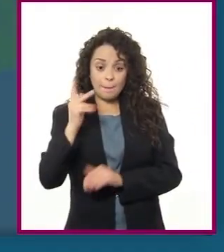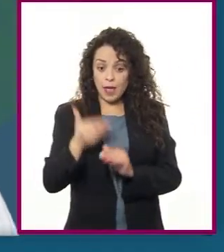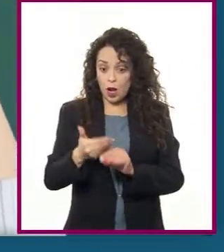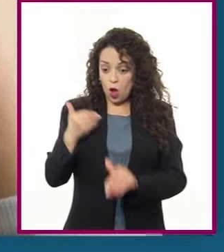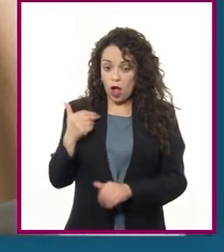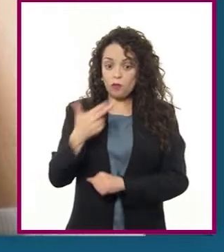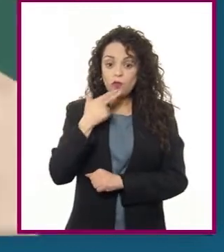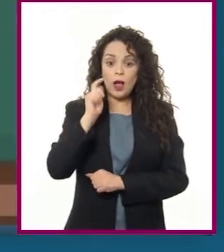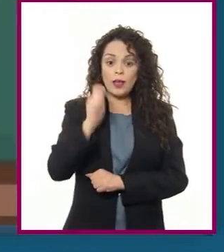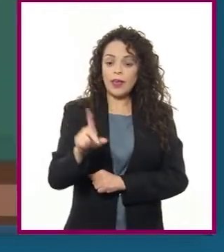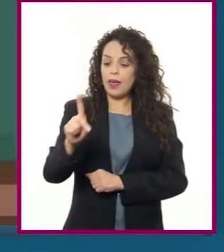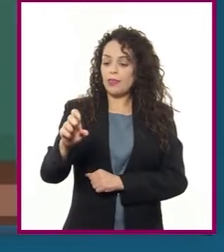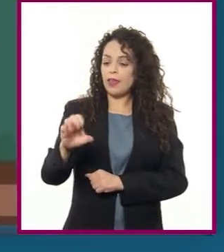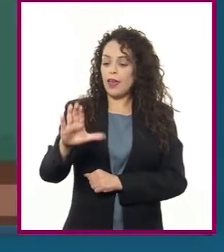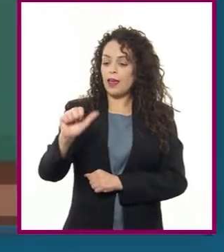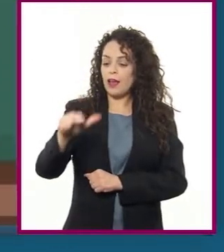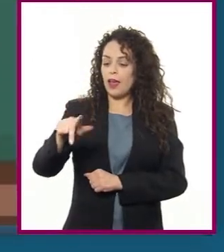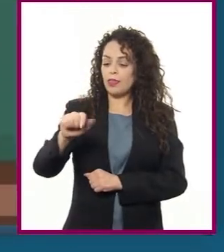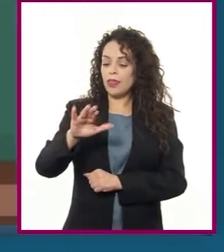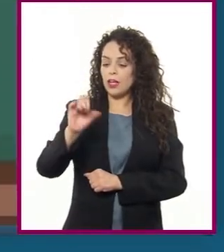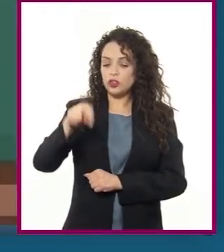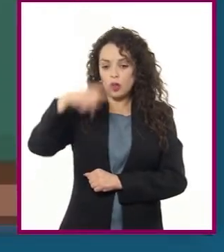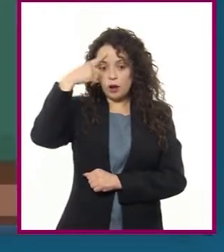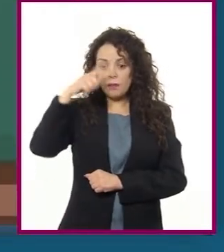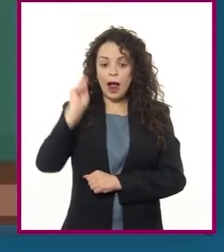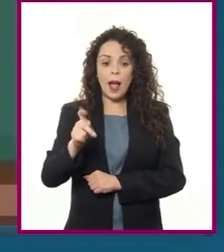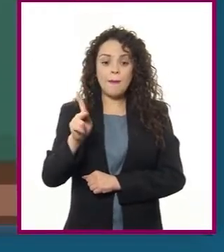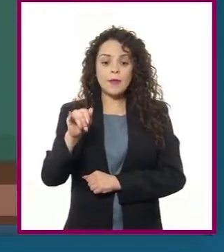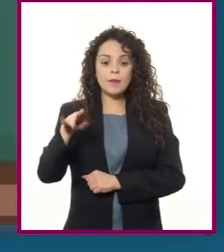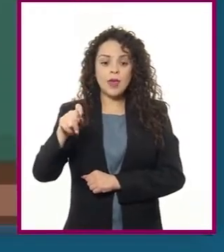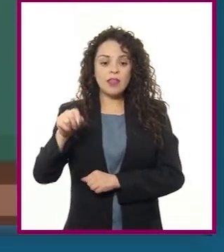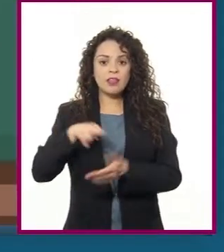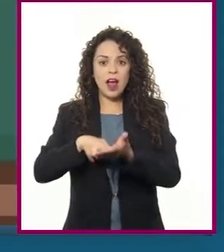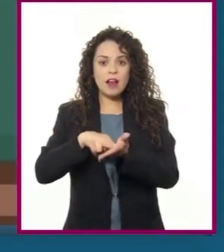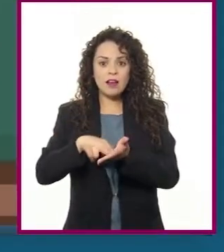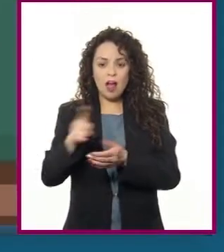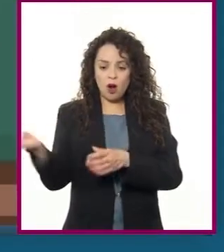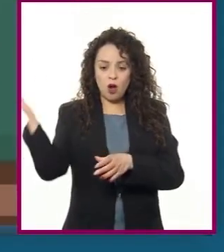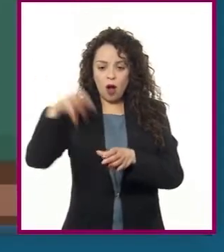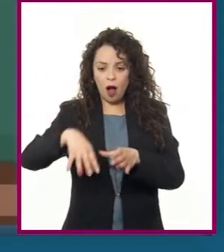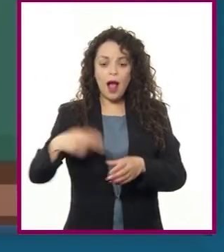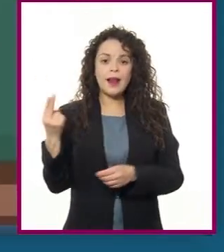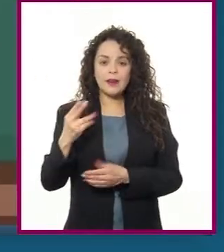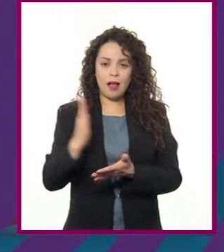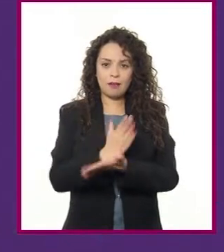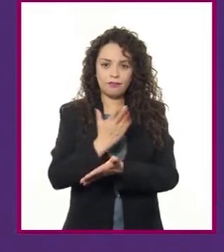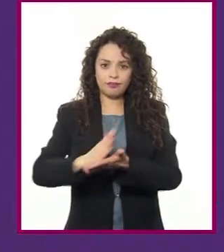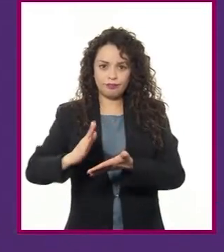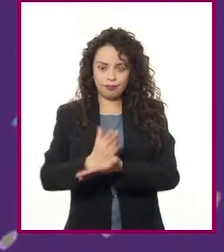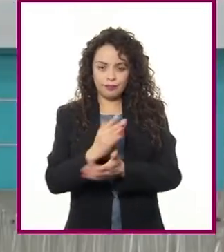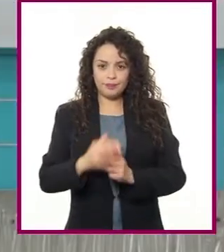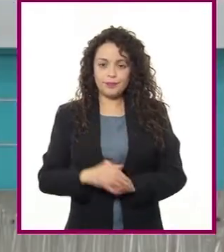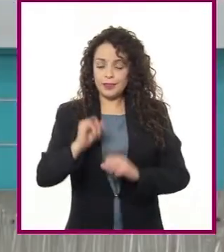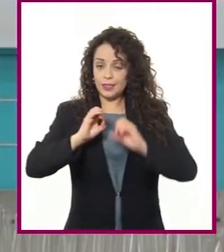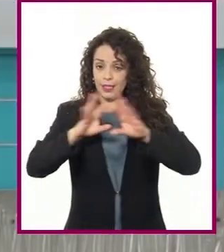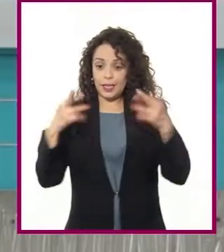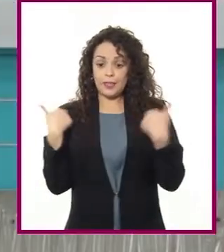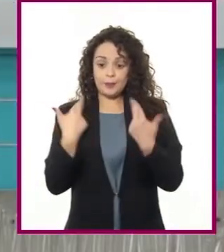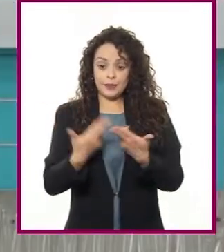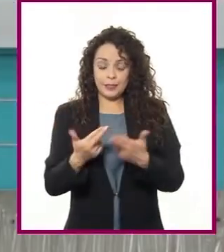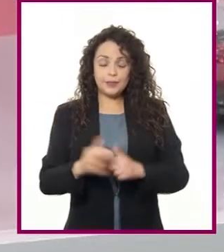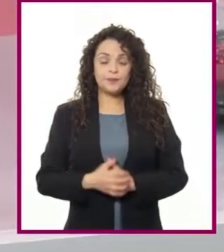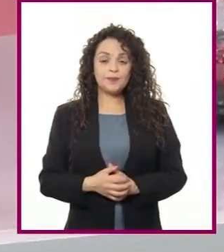decantación para separar las pimientas negras que se le agregó el maestro. Claro, maestra.